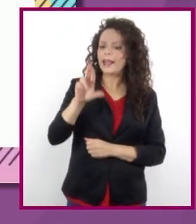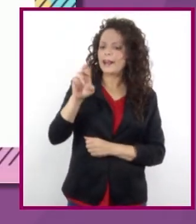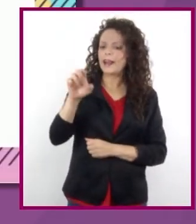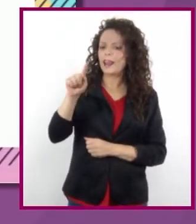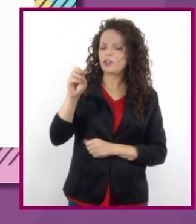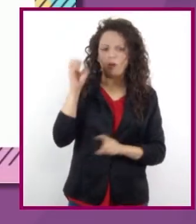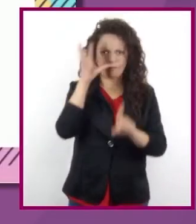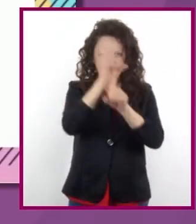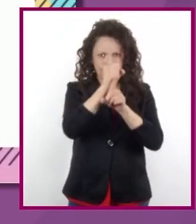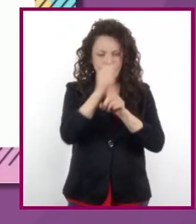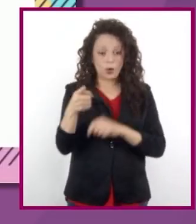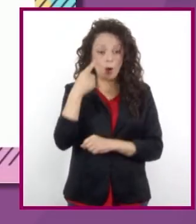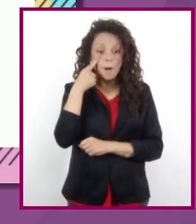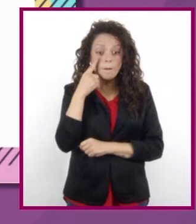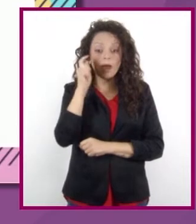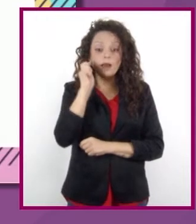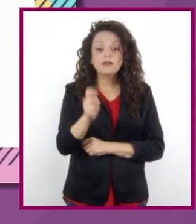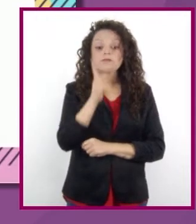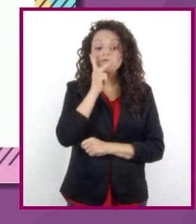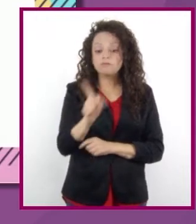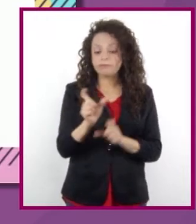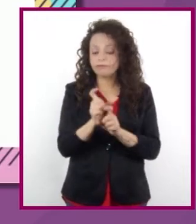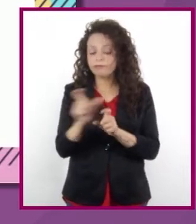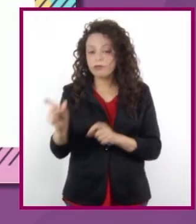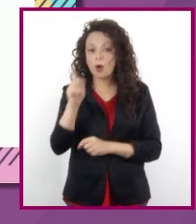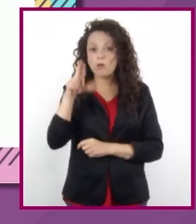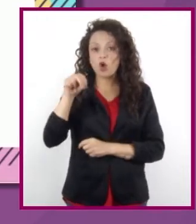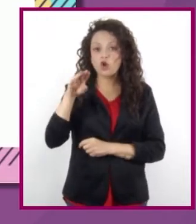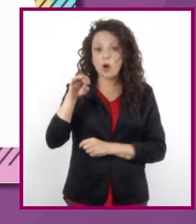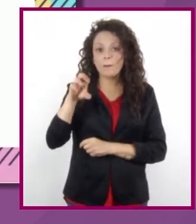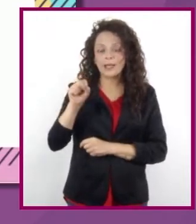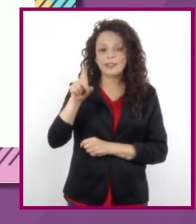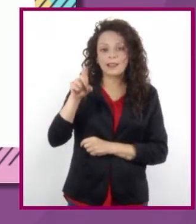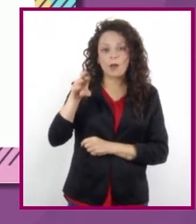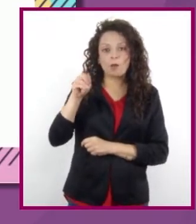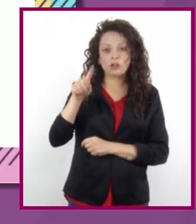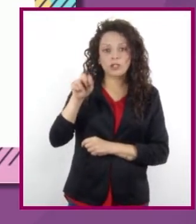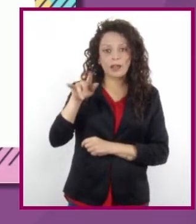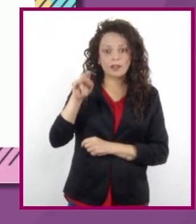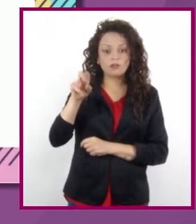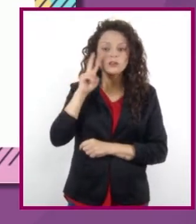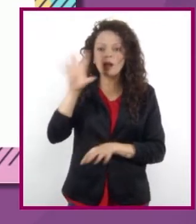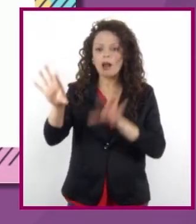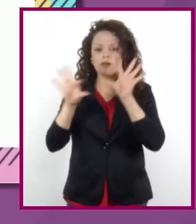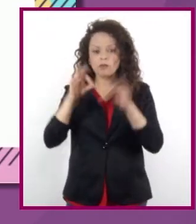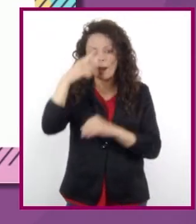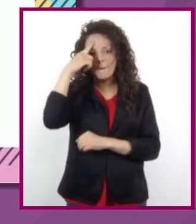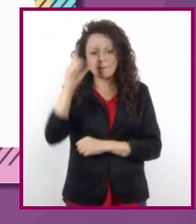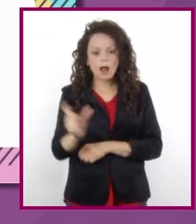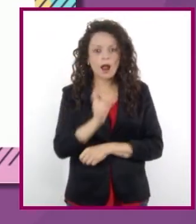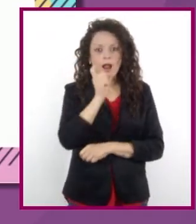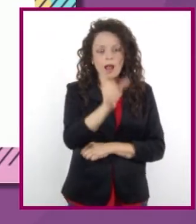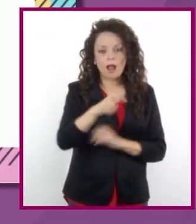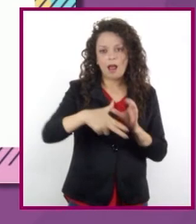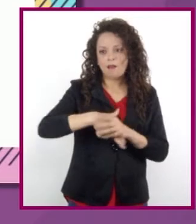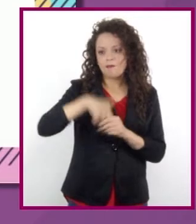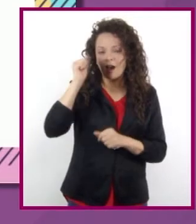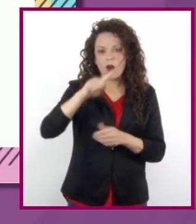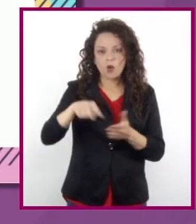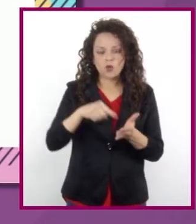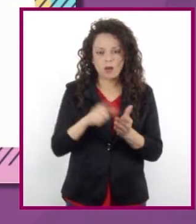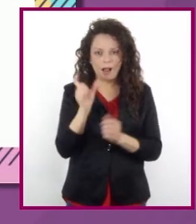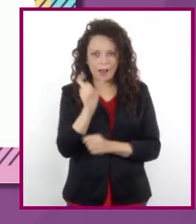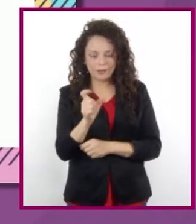los pronombres demostrativos y elijan algunos para agregarlos a los espacios vacíos. Algunos de ellos son